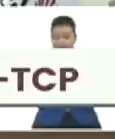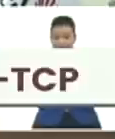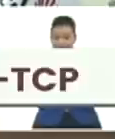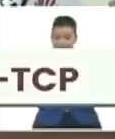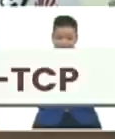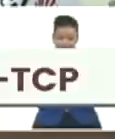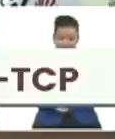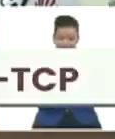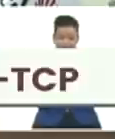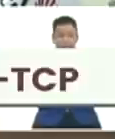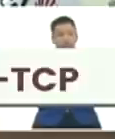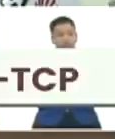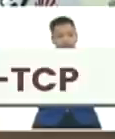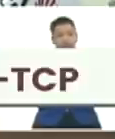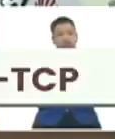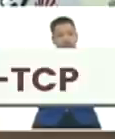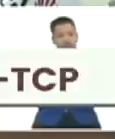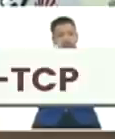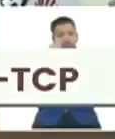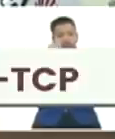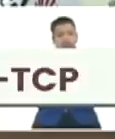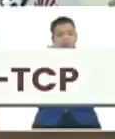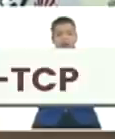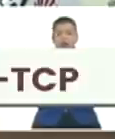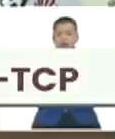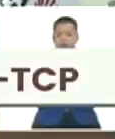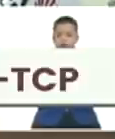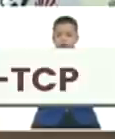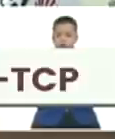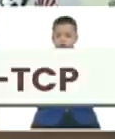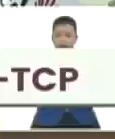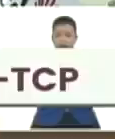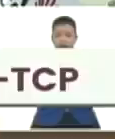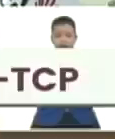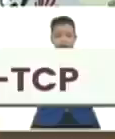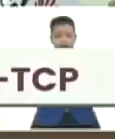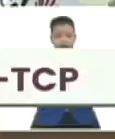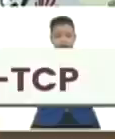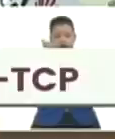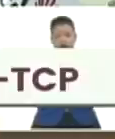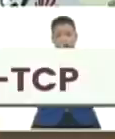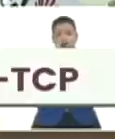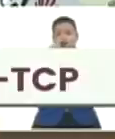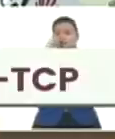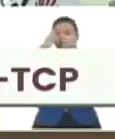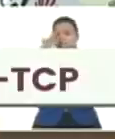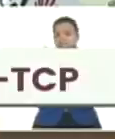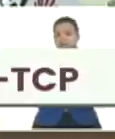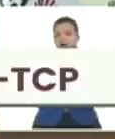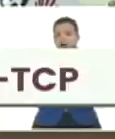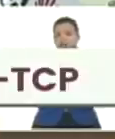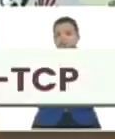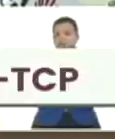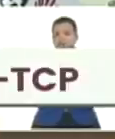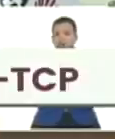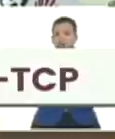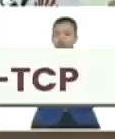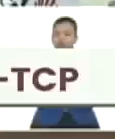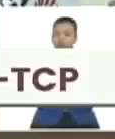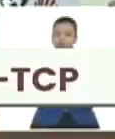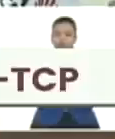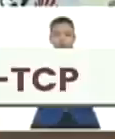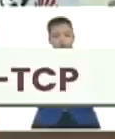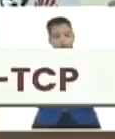ratifican su compromiso con el fortalecimiento del ALBA TSP como instrumento de unión de nuestros